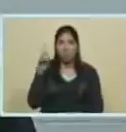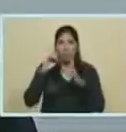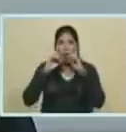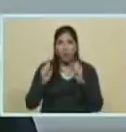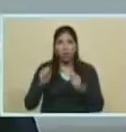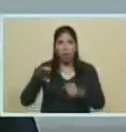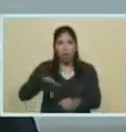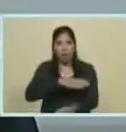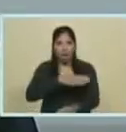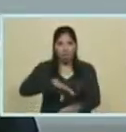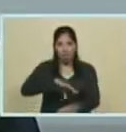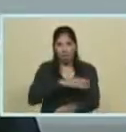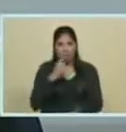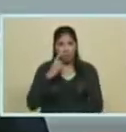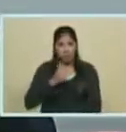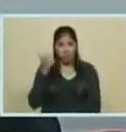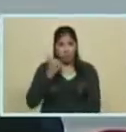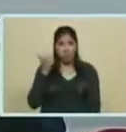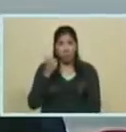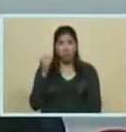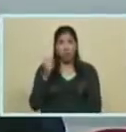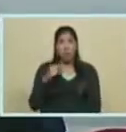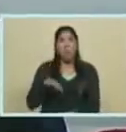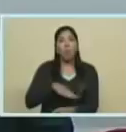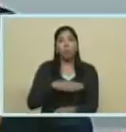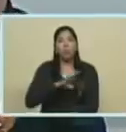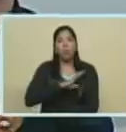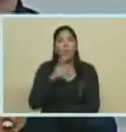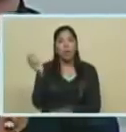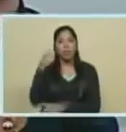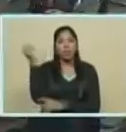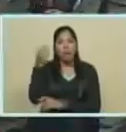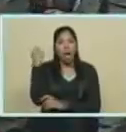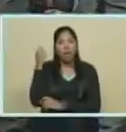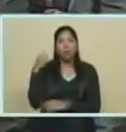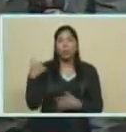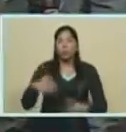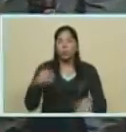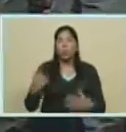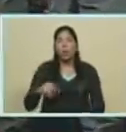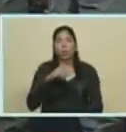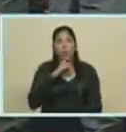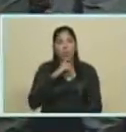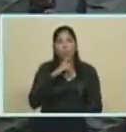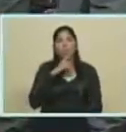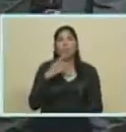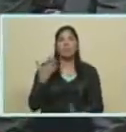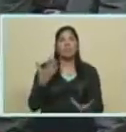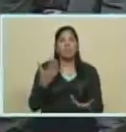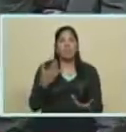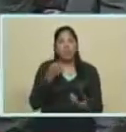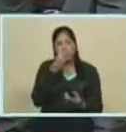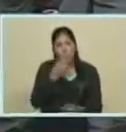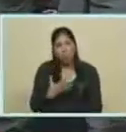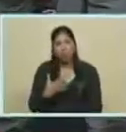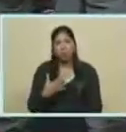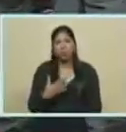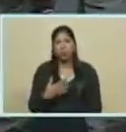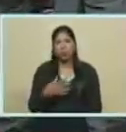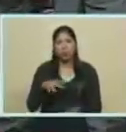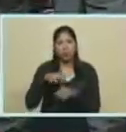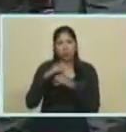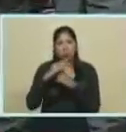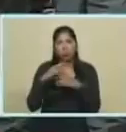Hoy tenemos que decir que ha sido un camino intenso, hermoso, un camino lleno